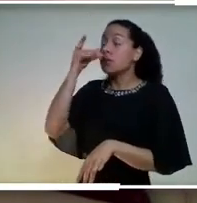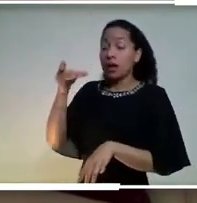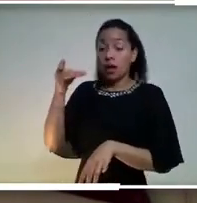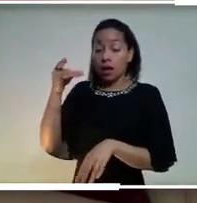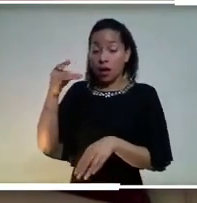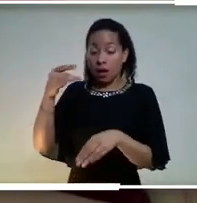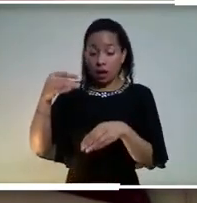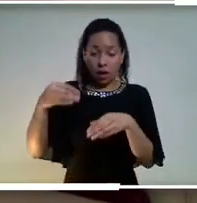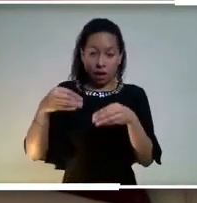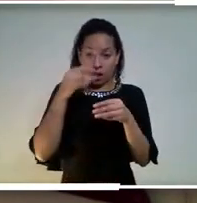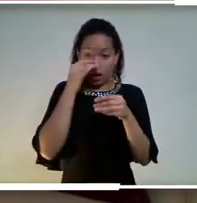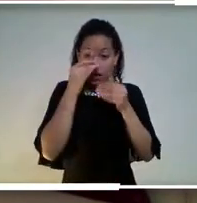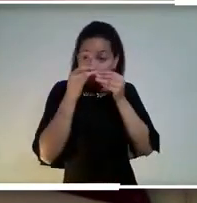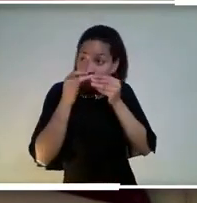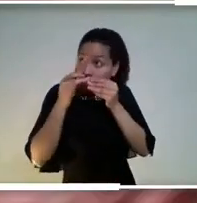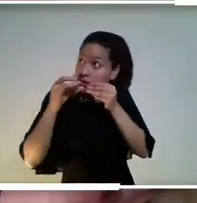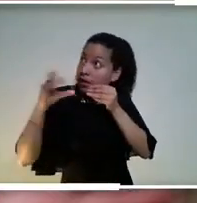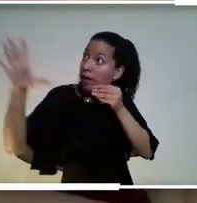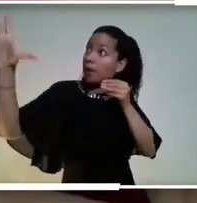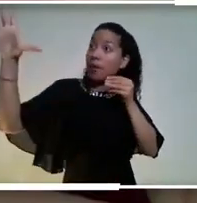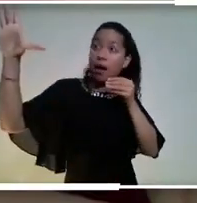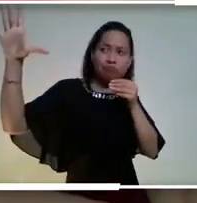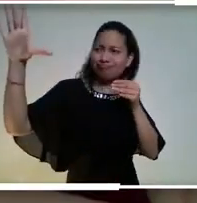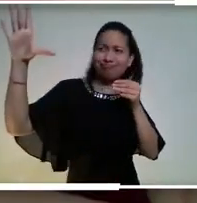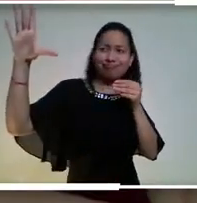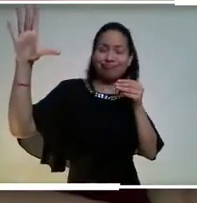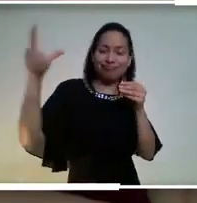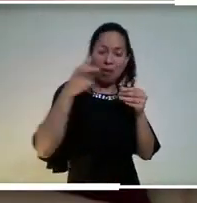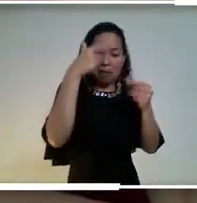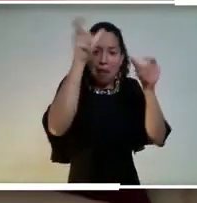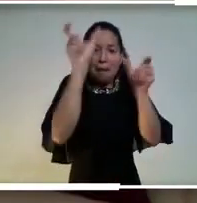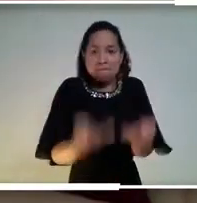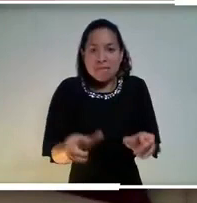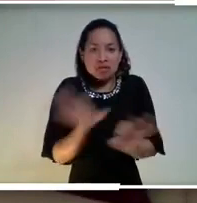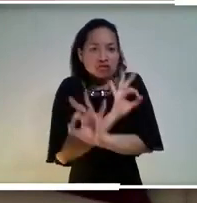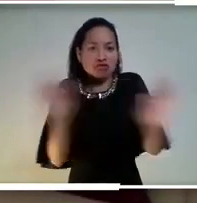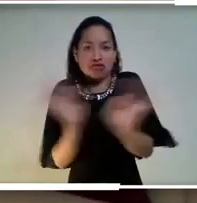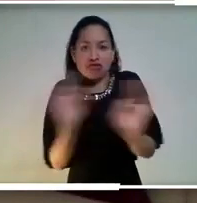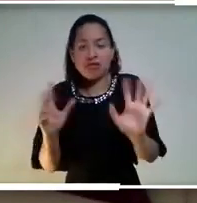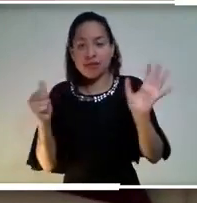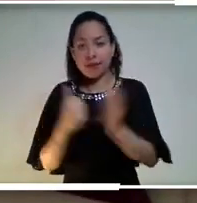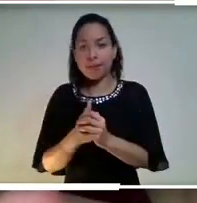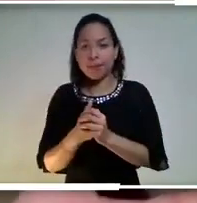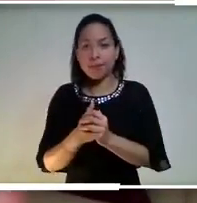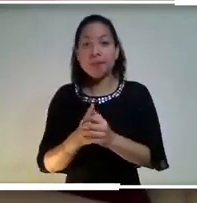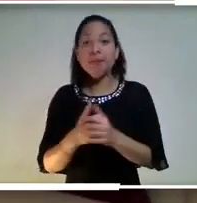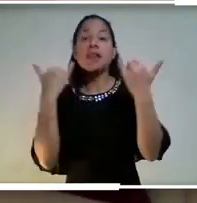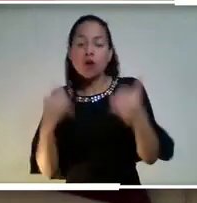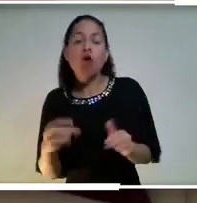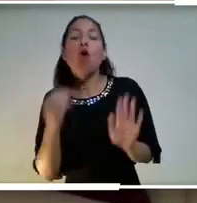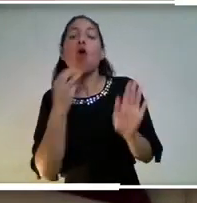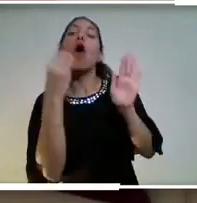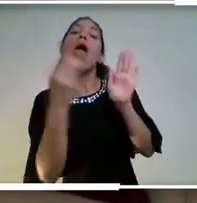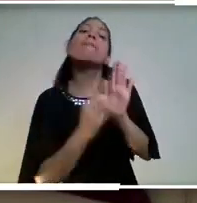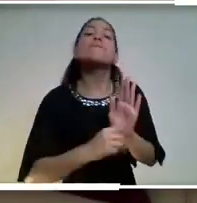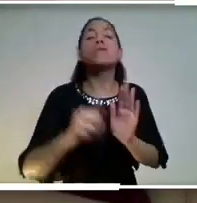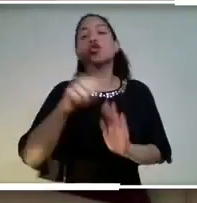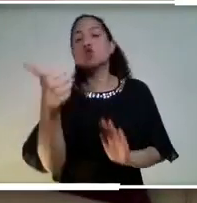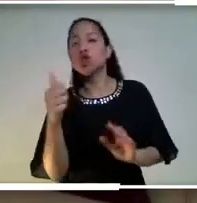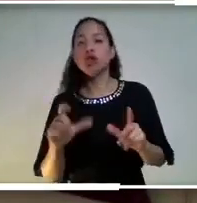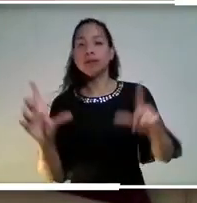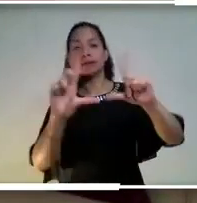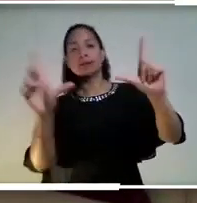viviente o alma viviente vamos a otra ilustración la televisión por ejemplo televisión más electricidad qué cosa